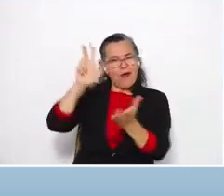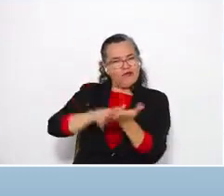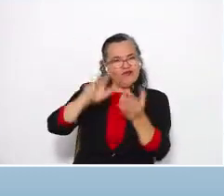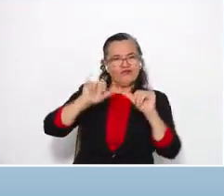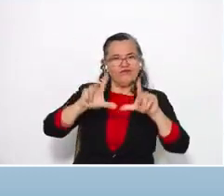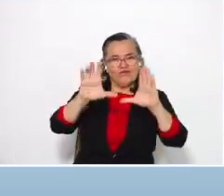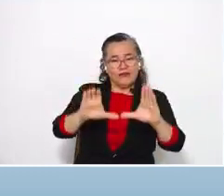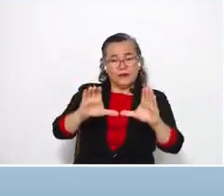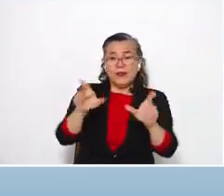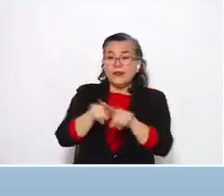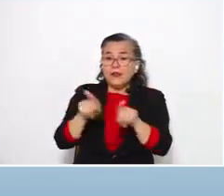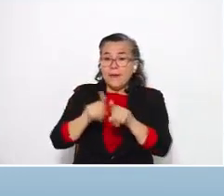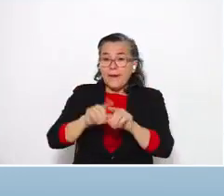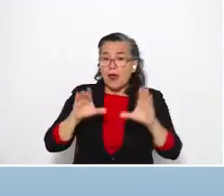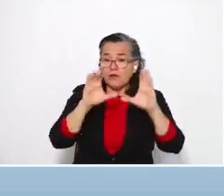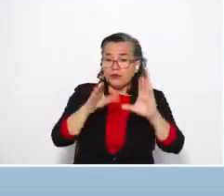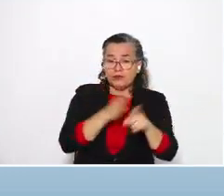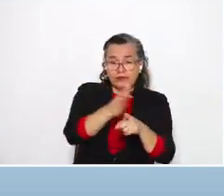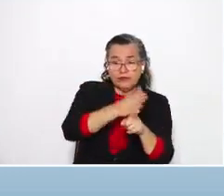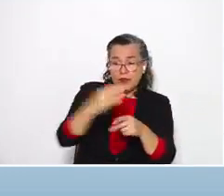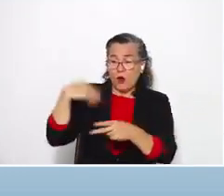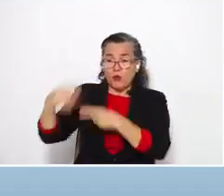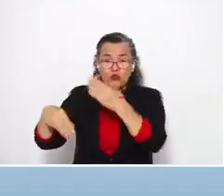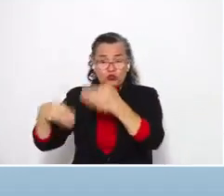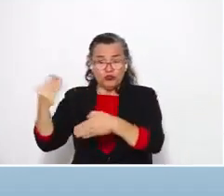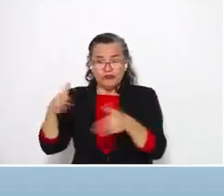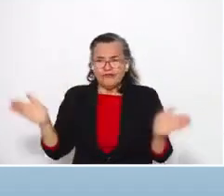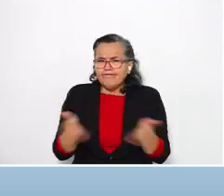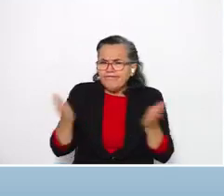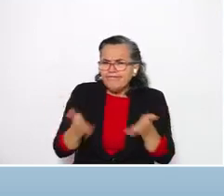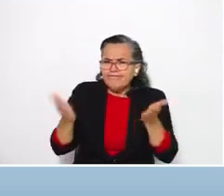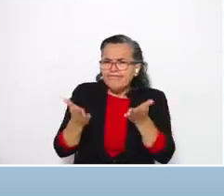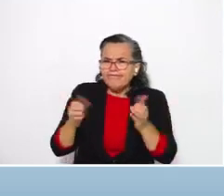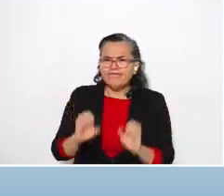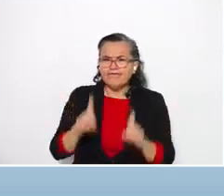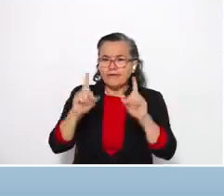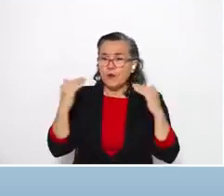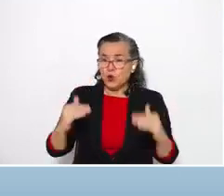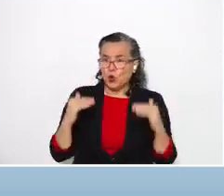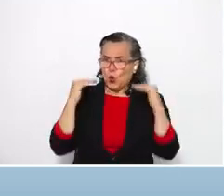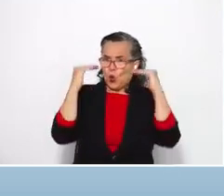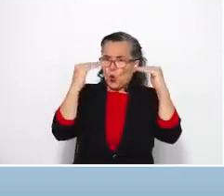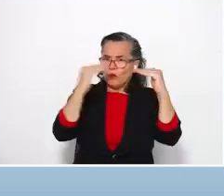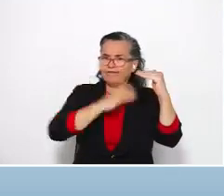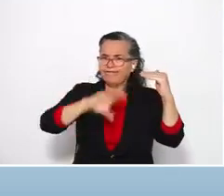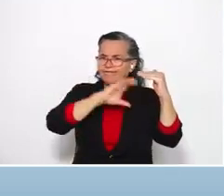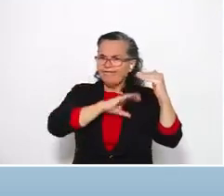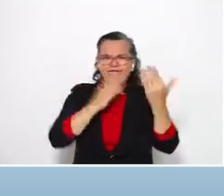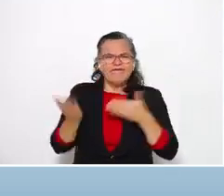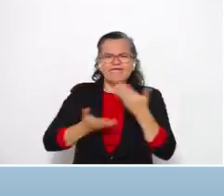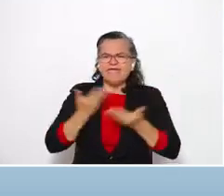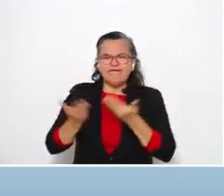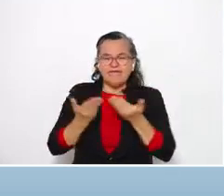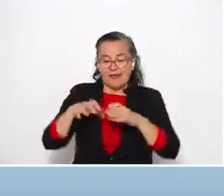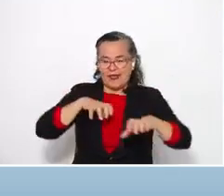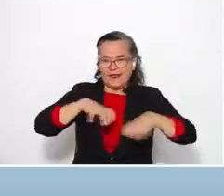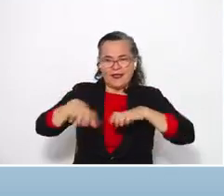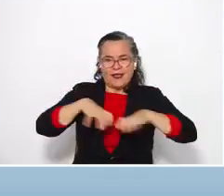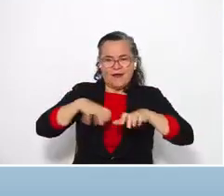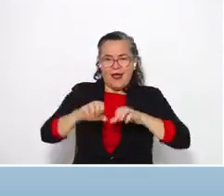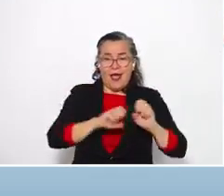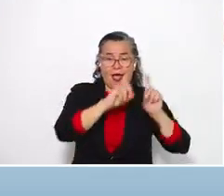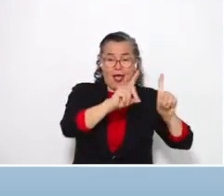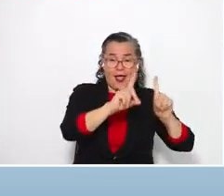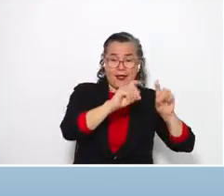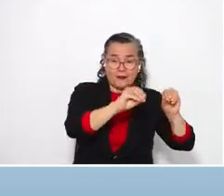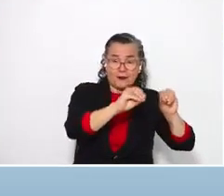Además de acreditar carreras y posgrados, promovemos una educación superior de calidad a través de actividades académicas que